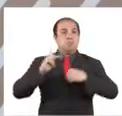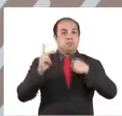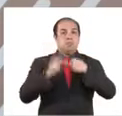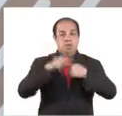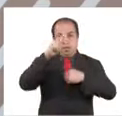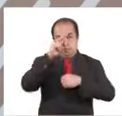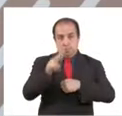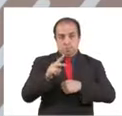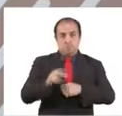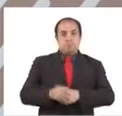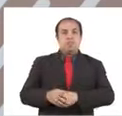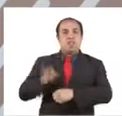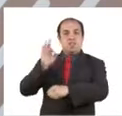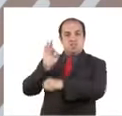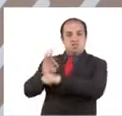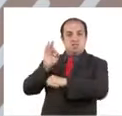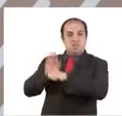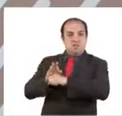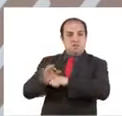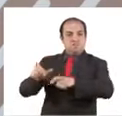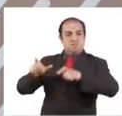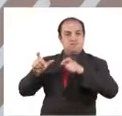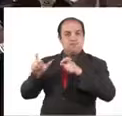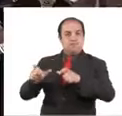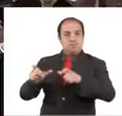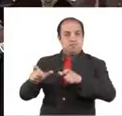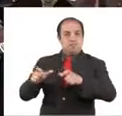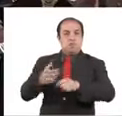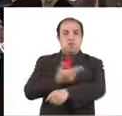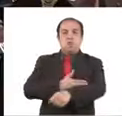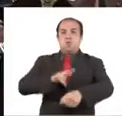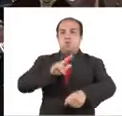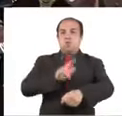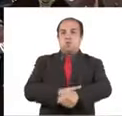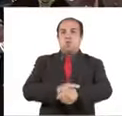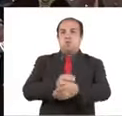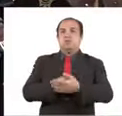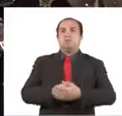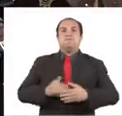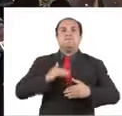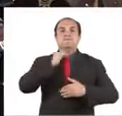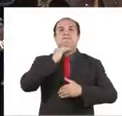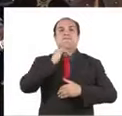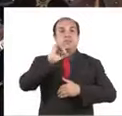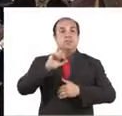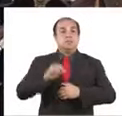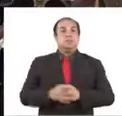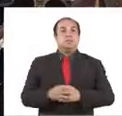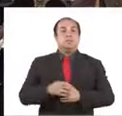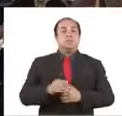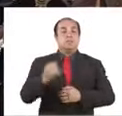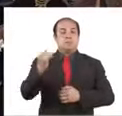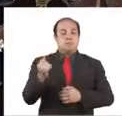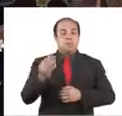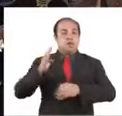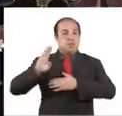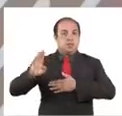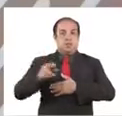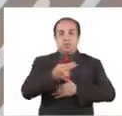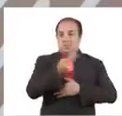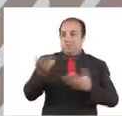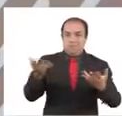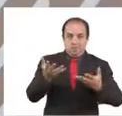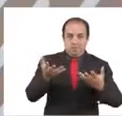con dignidad y honor. ¡Sí, protesto! Si no lo hicieran así, que la